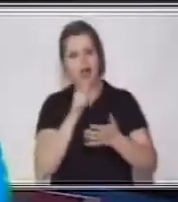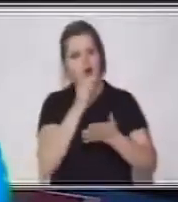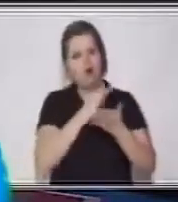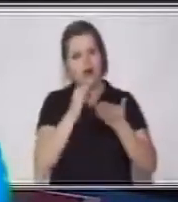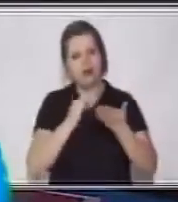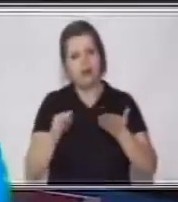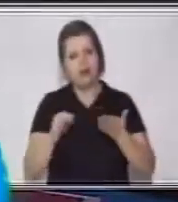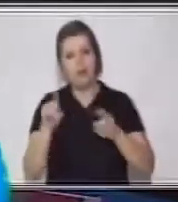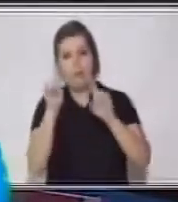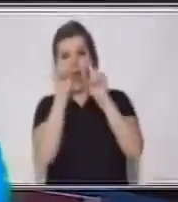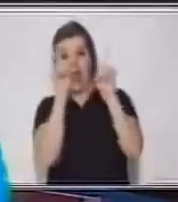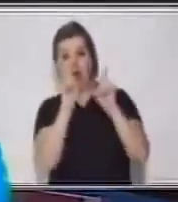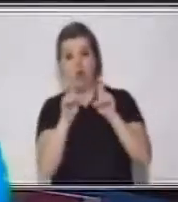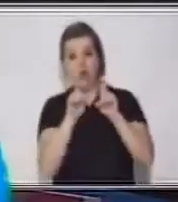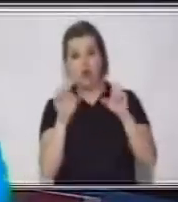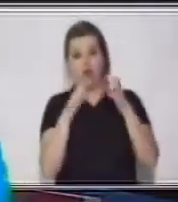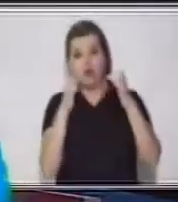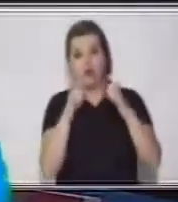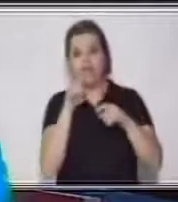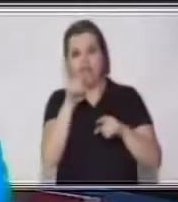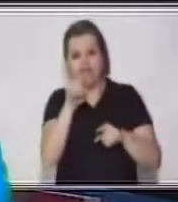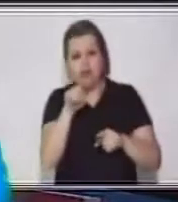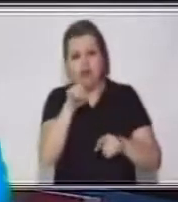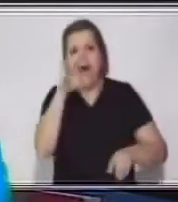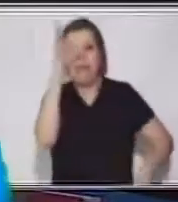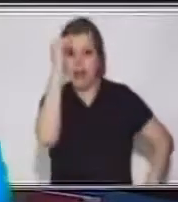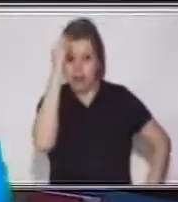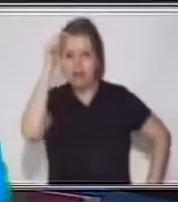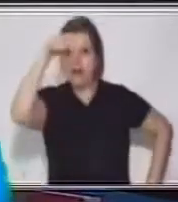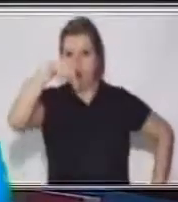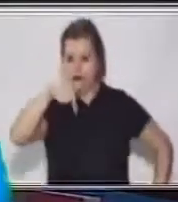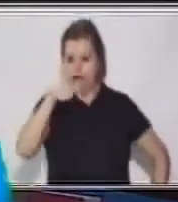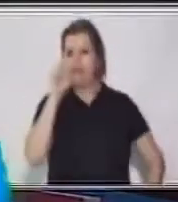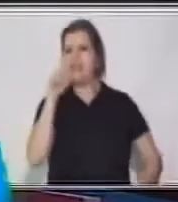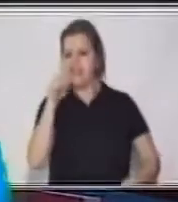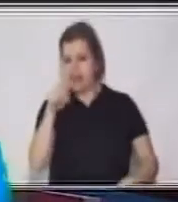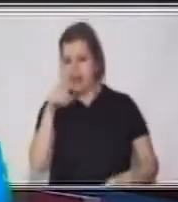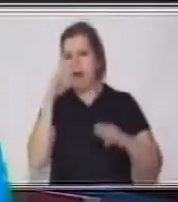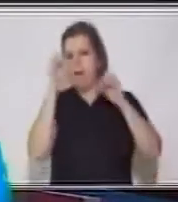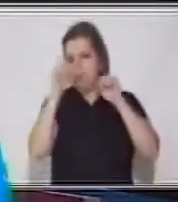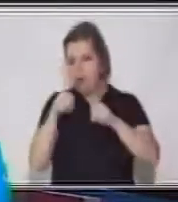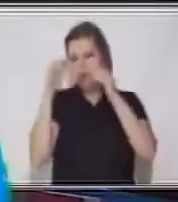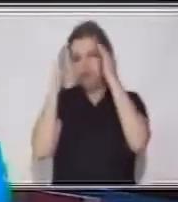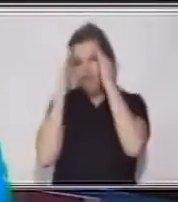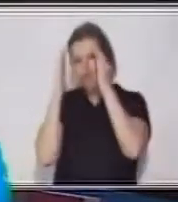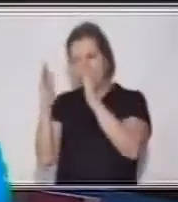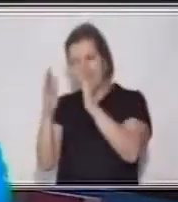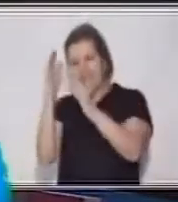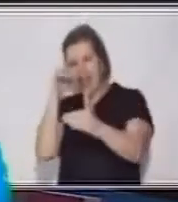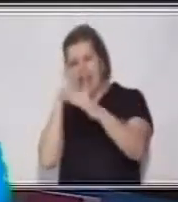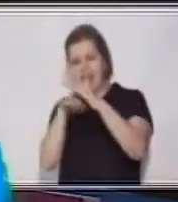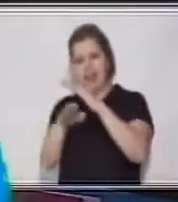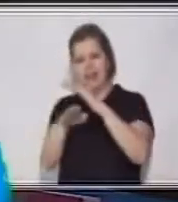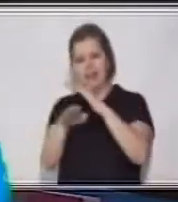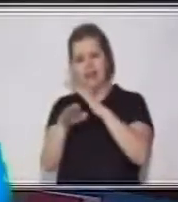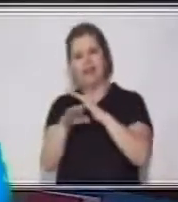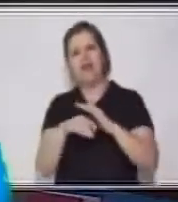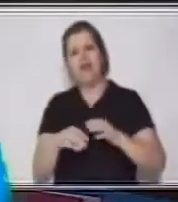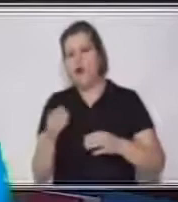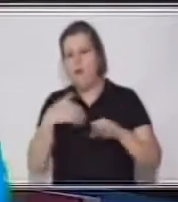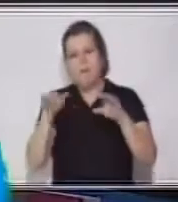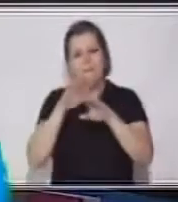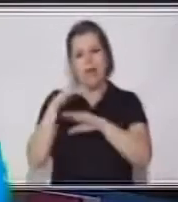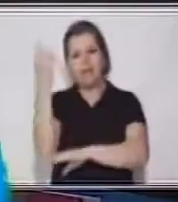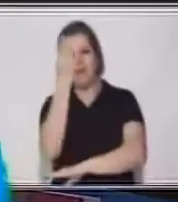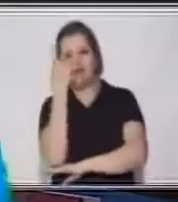Entonces pregunto, ¿qué aprendimos hoy? Podemos identificar dentro de la morfología que la unidad principal es